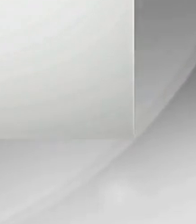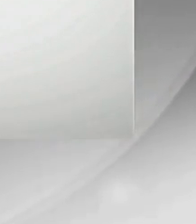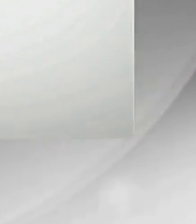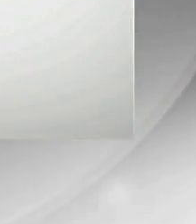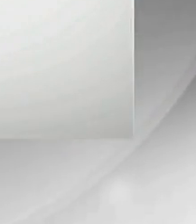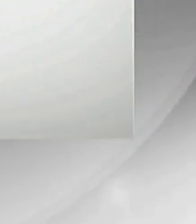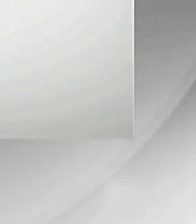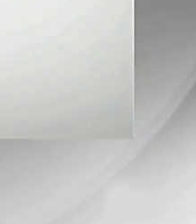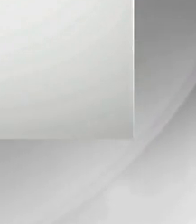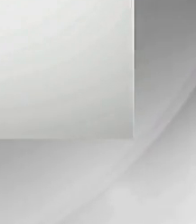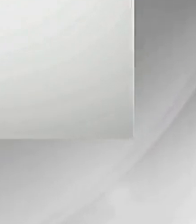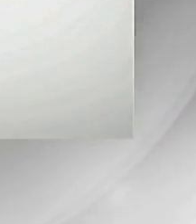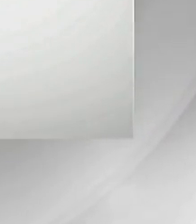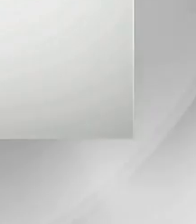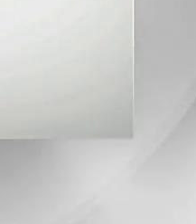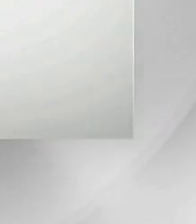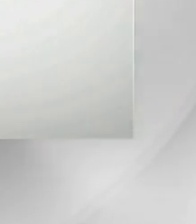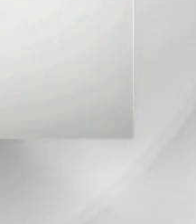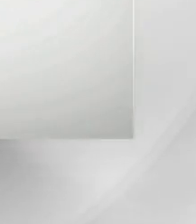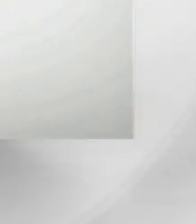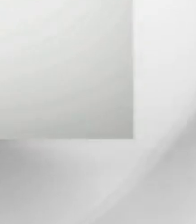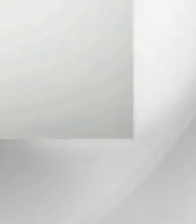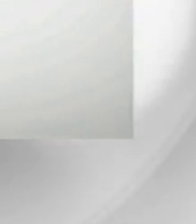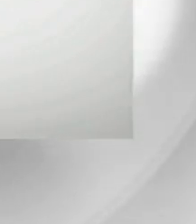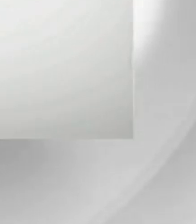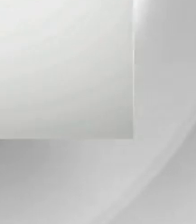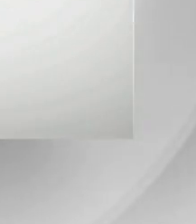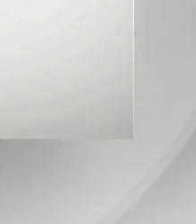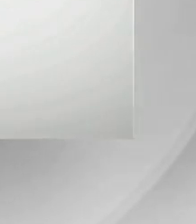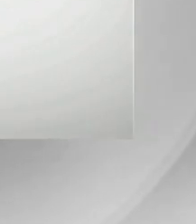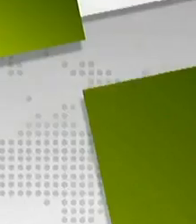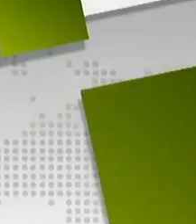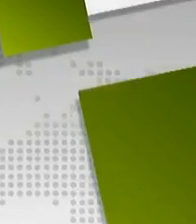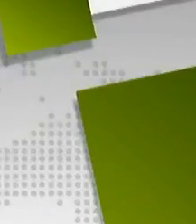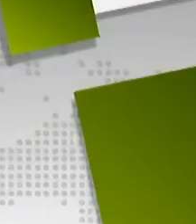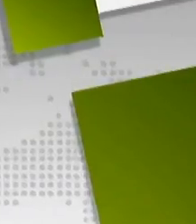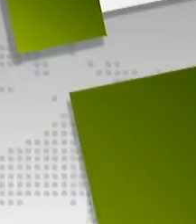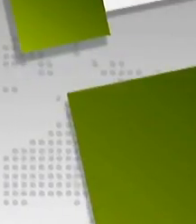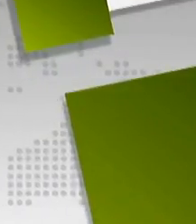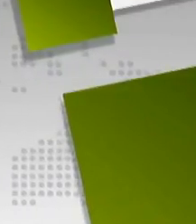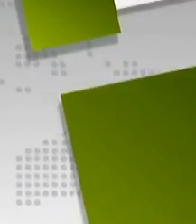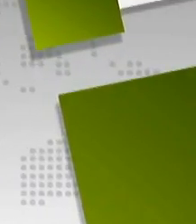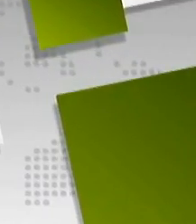@FabiAlergias. Somos expertos en inmunología clínica. Presentó.